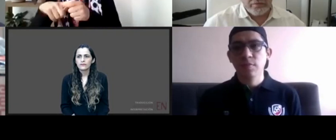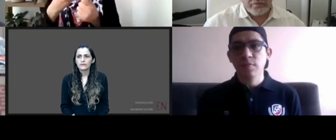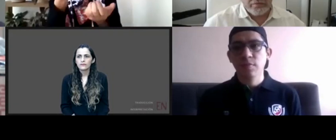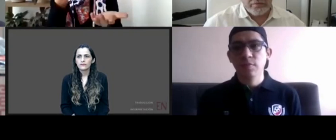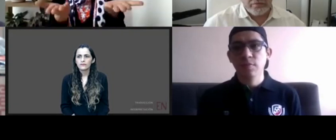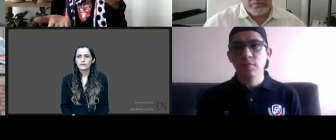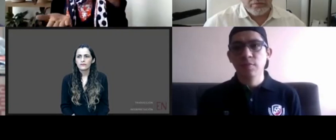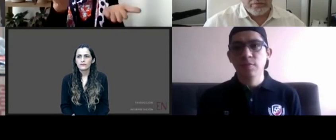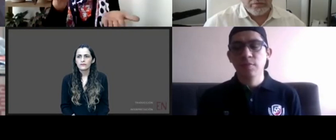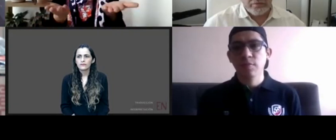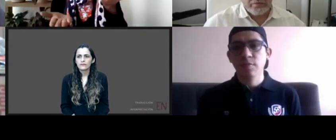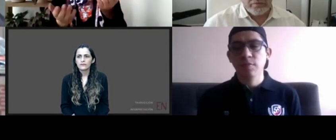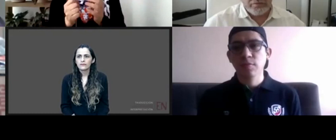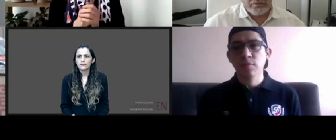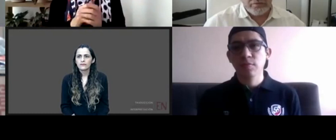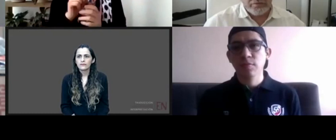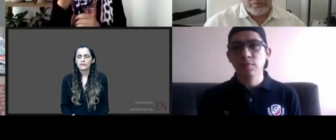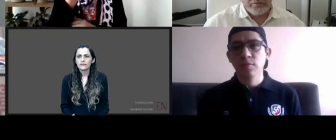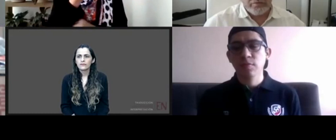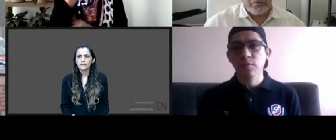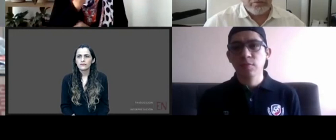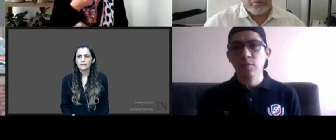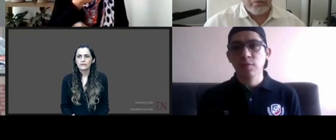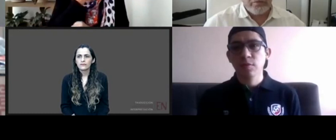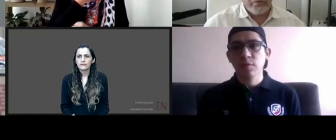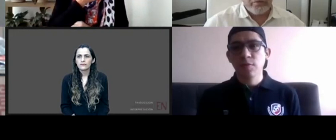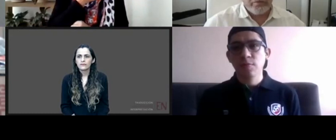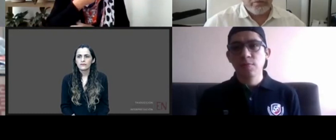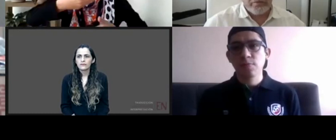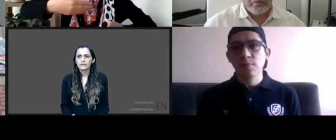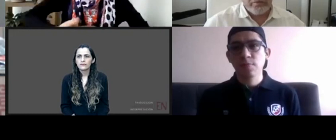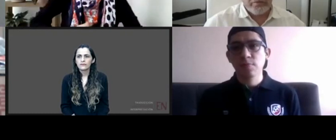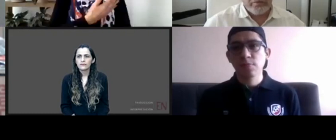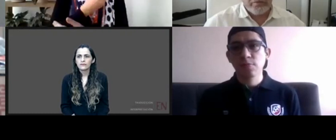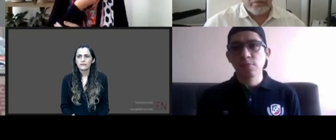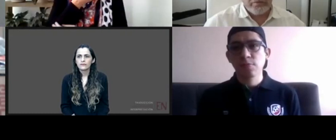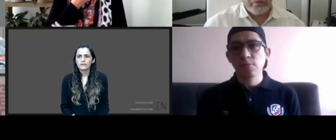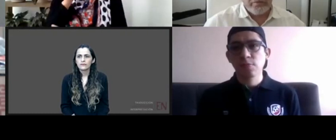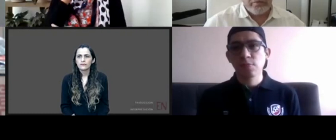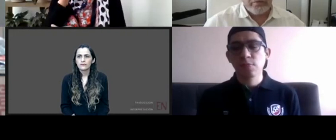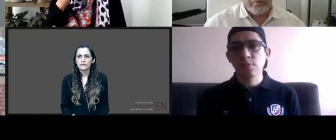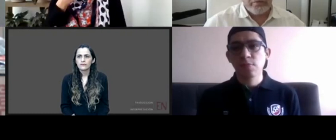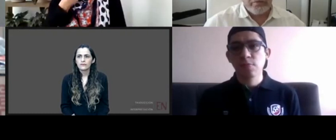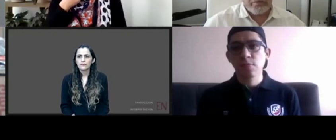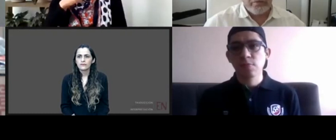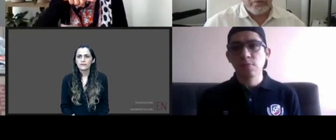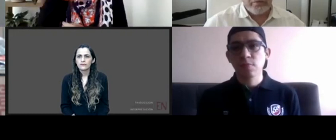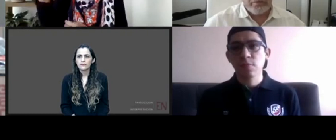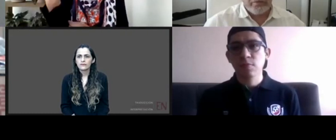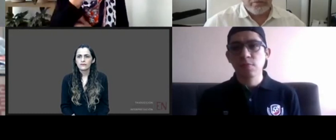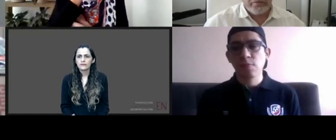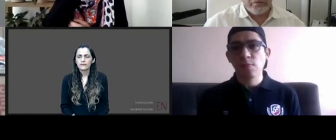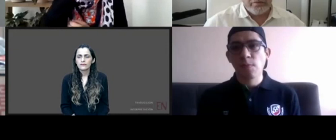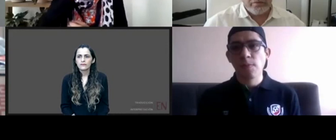contrapone el enfoque médico y el enfoque sociocultural con el que se ve a las personas sordas.